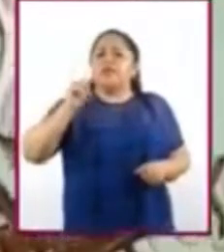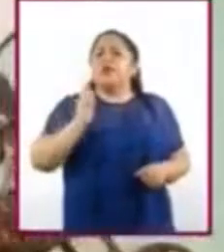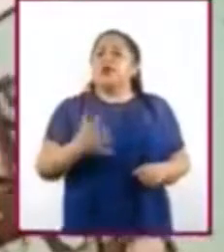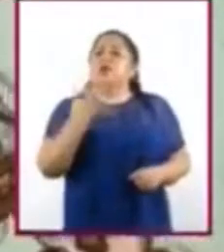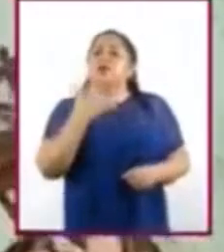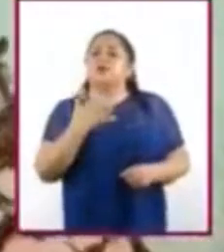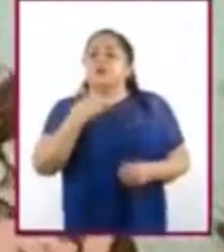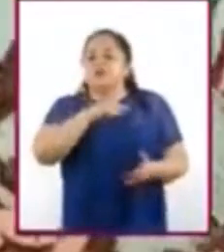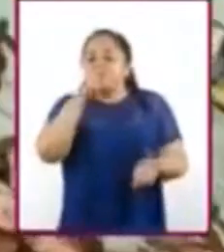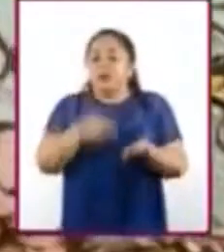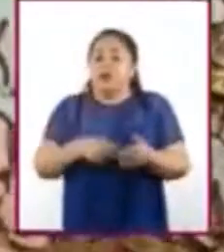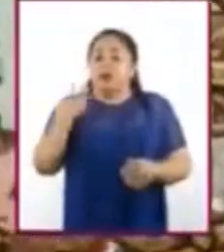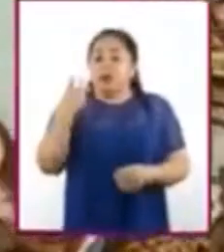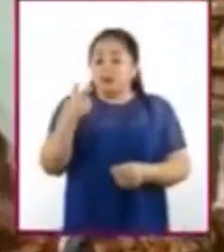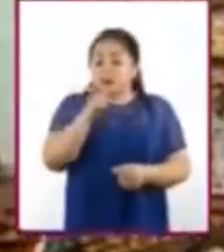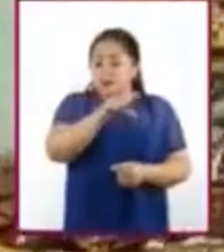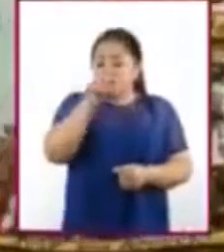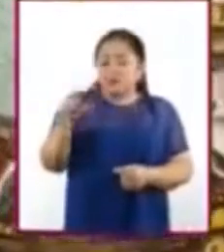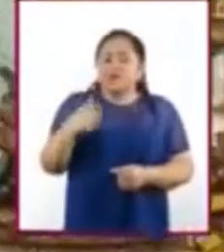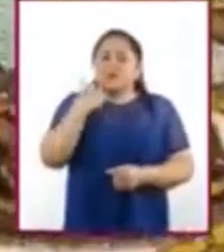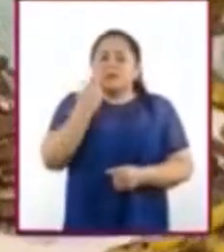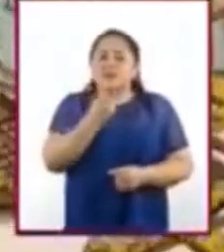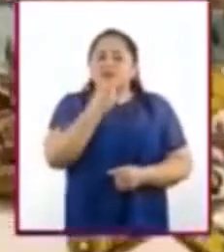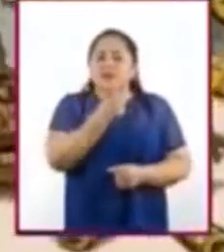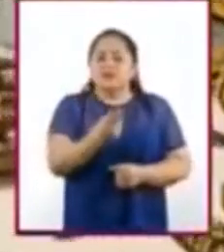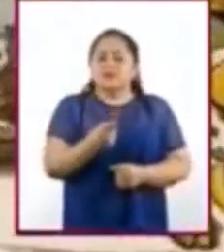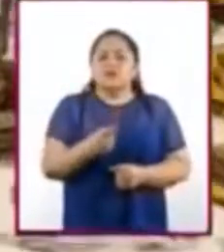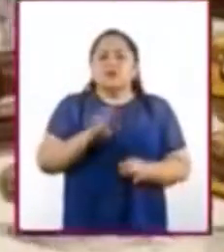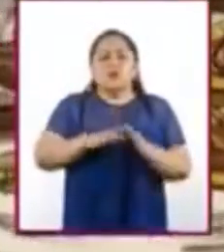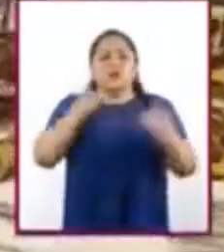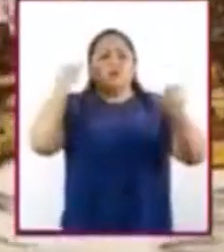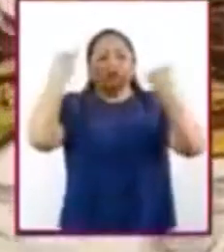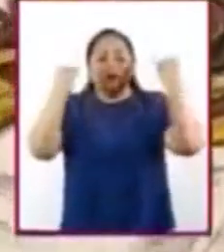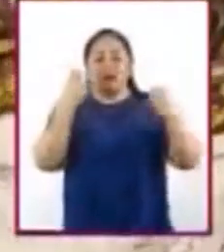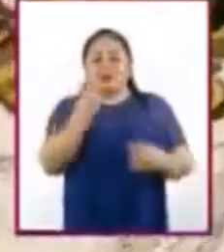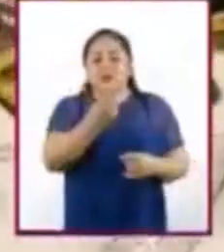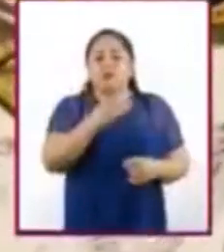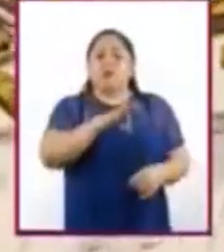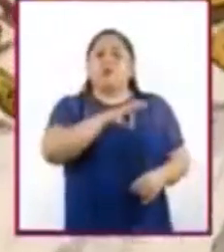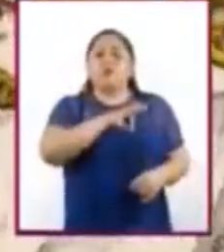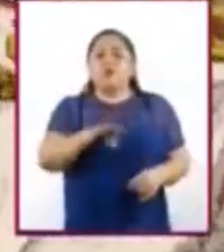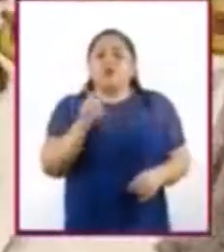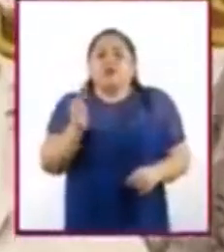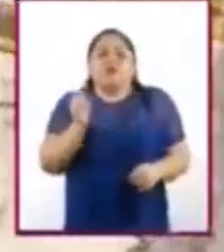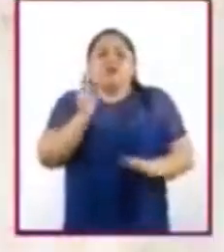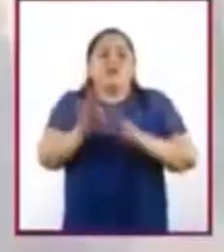Estos elementos nos dan idea de qué se puede estar tratando.